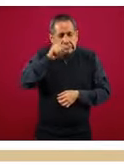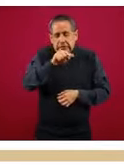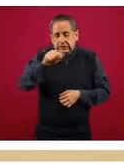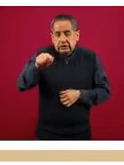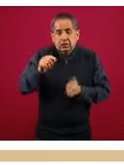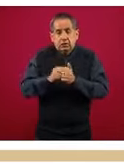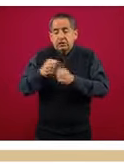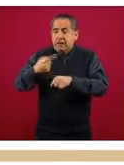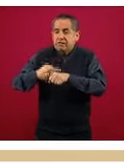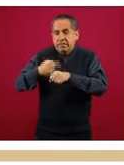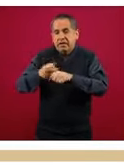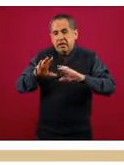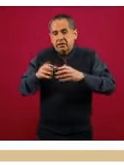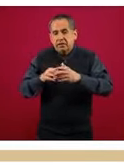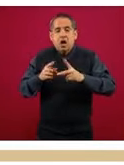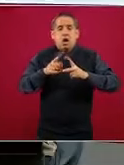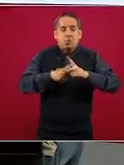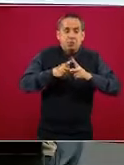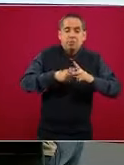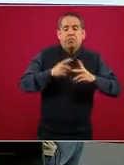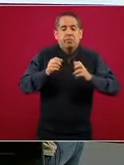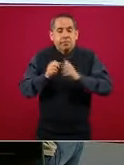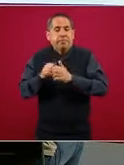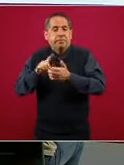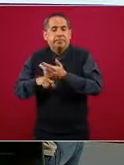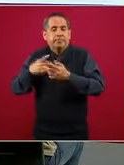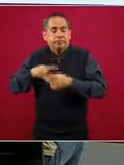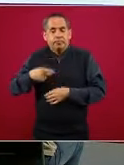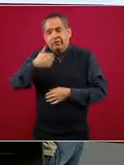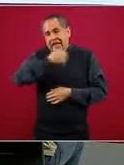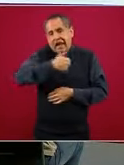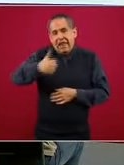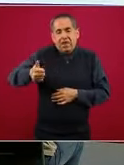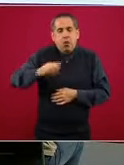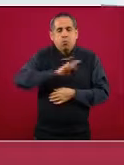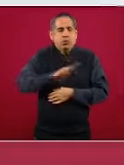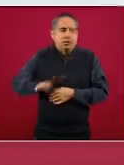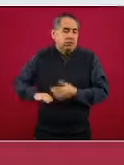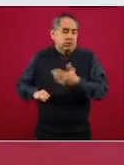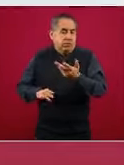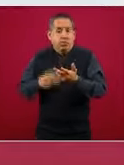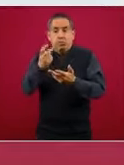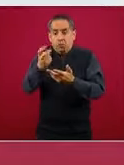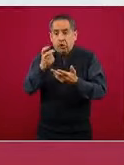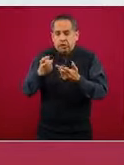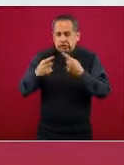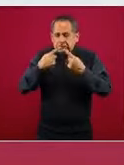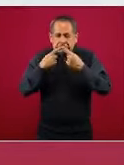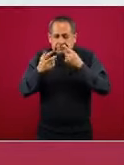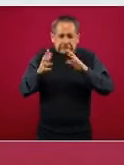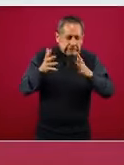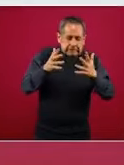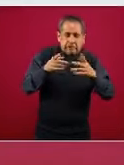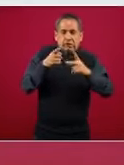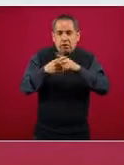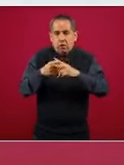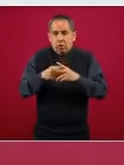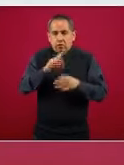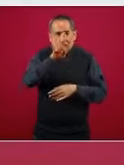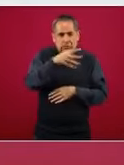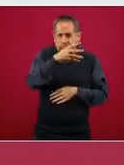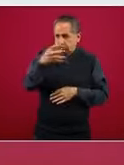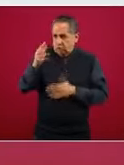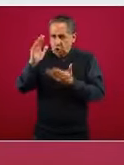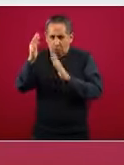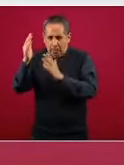detectan con enfermedad, divididas entre la población de cada municipio. Por eso esta comparación es técnicamente